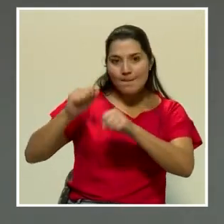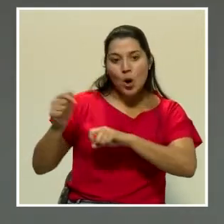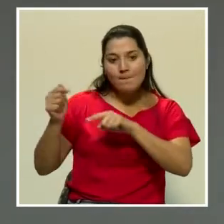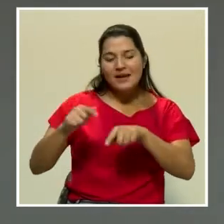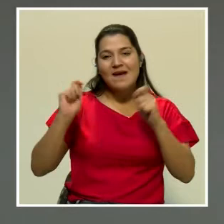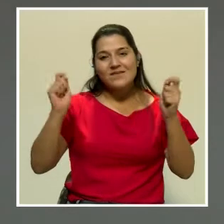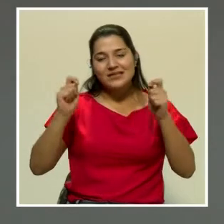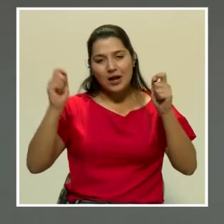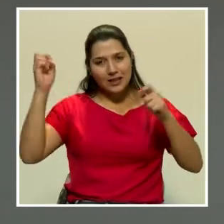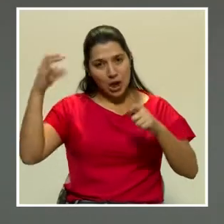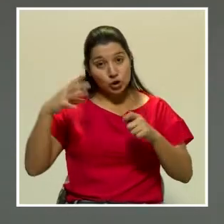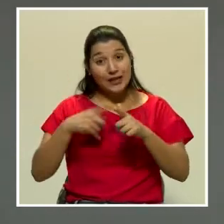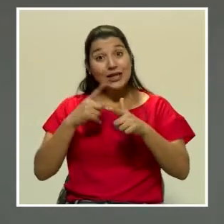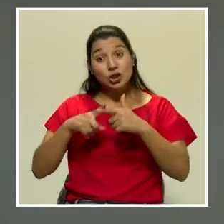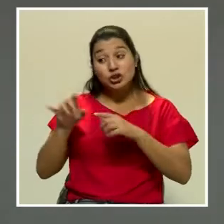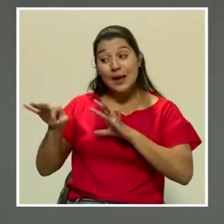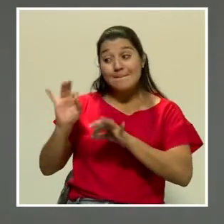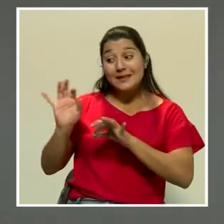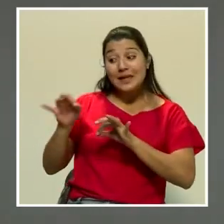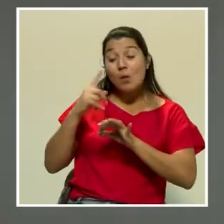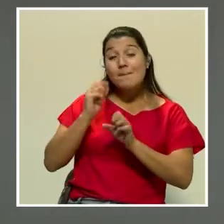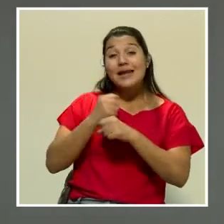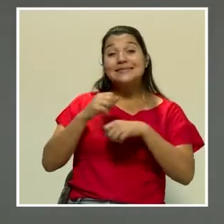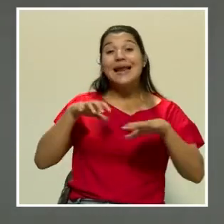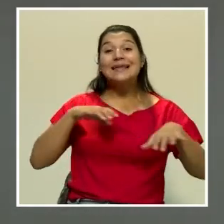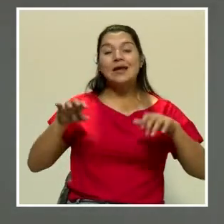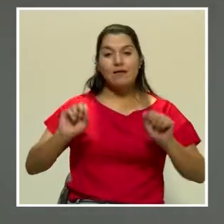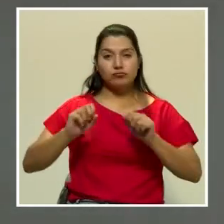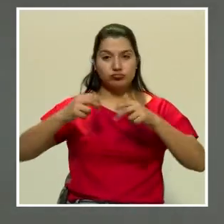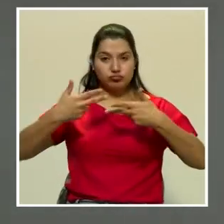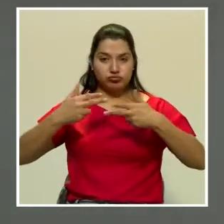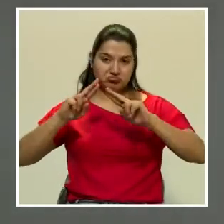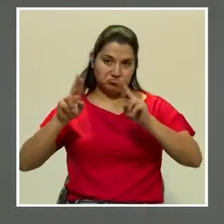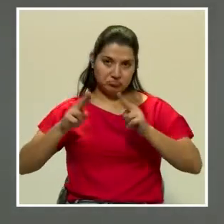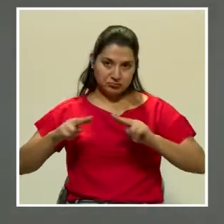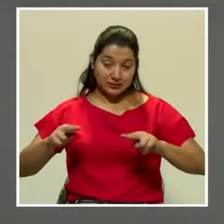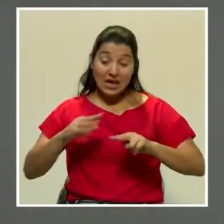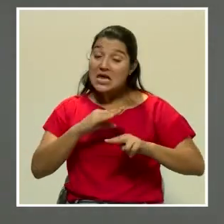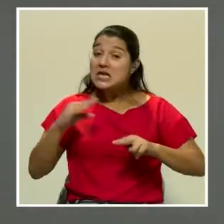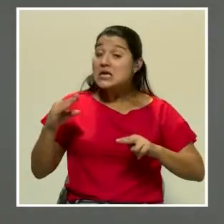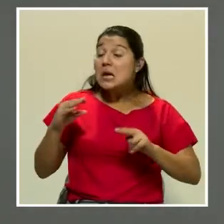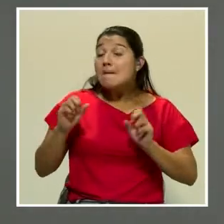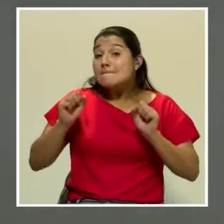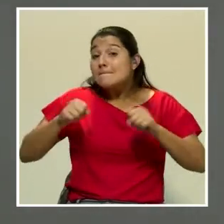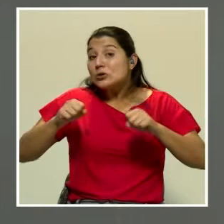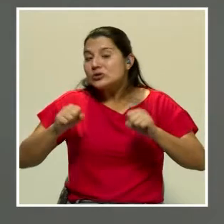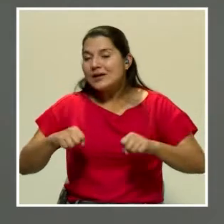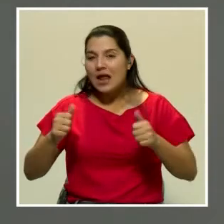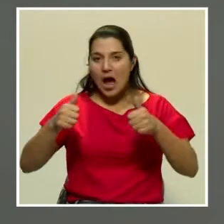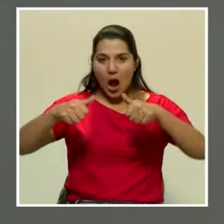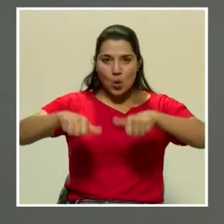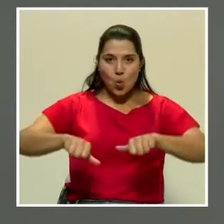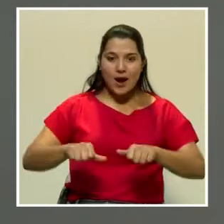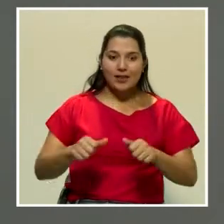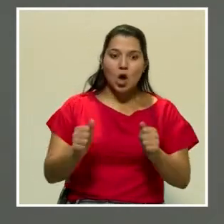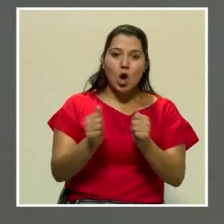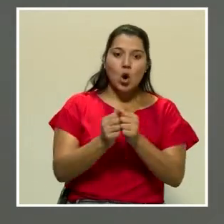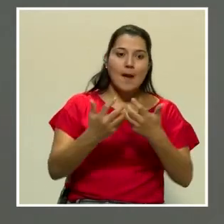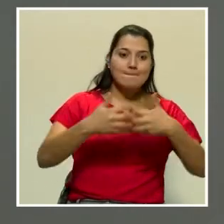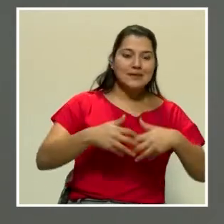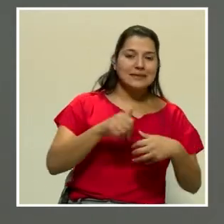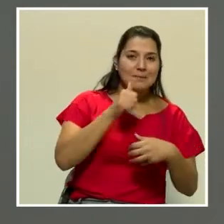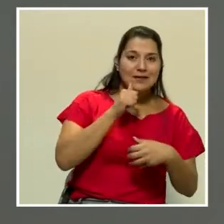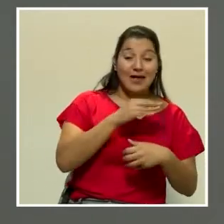con ellos virtuales y en la medida de las posibilidades y acuerdos que podamos llegar con el sector privado y